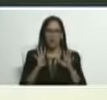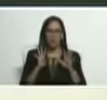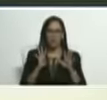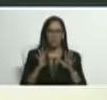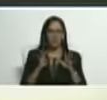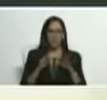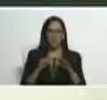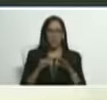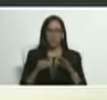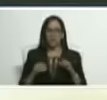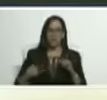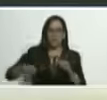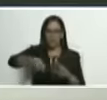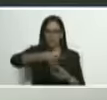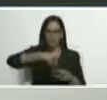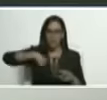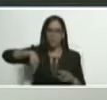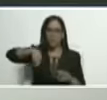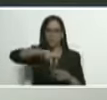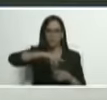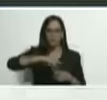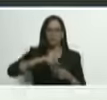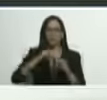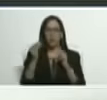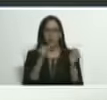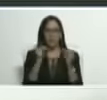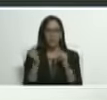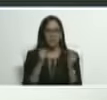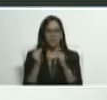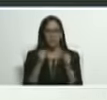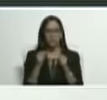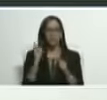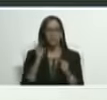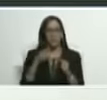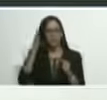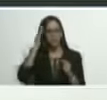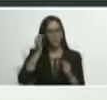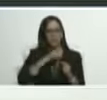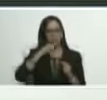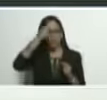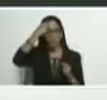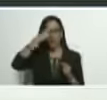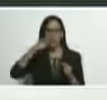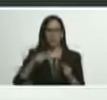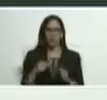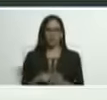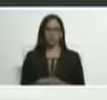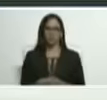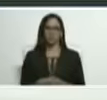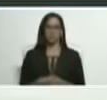9 rondas de conversación. Debe saber nuestro pueblo,